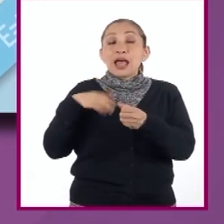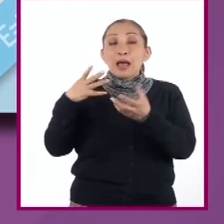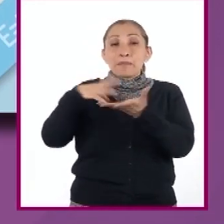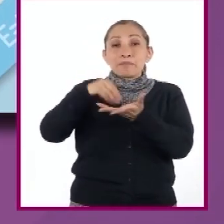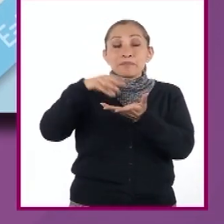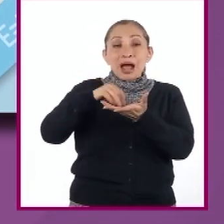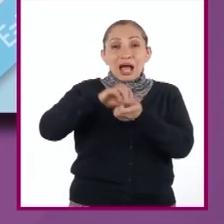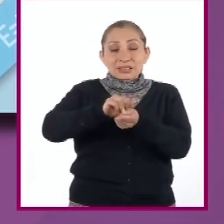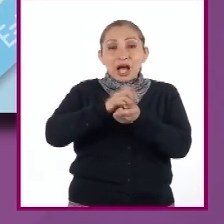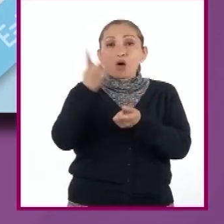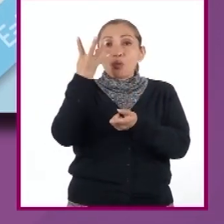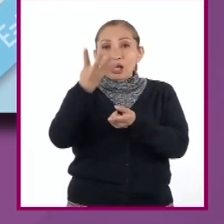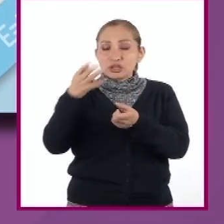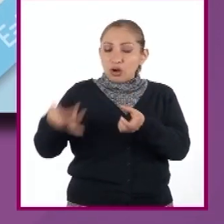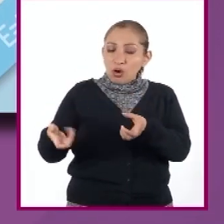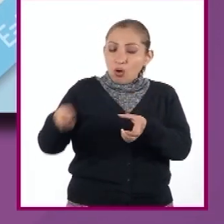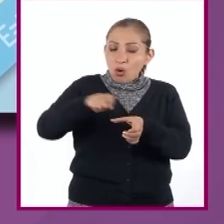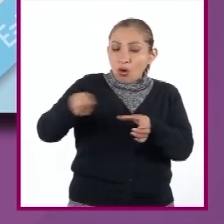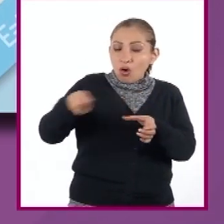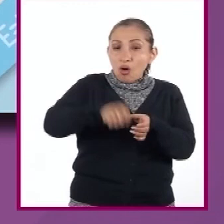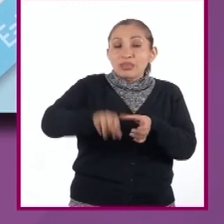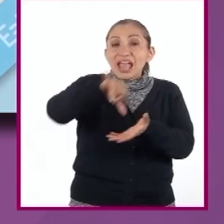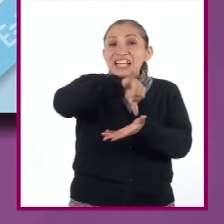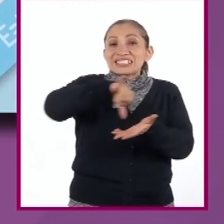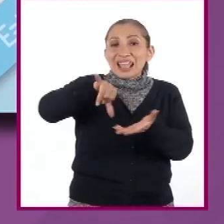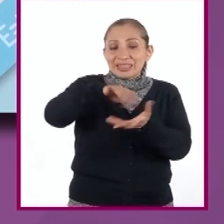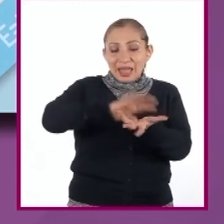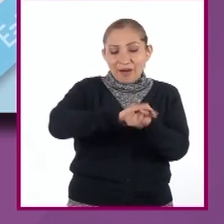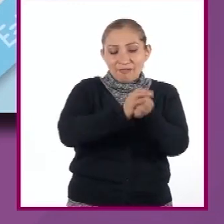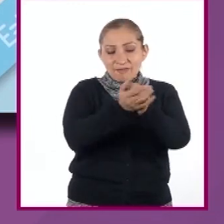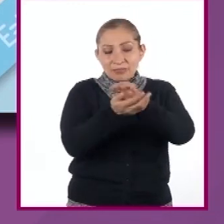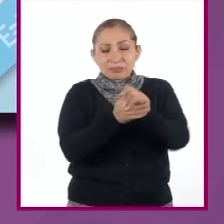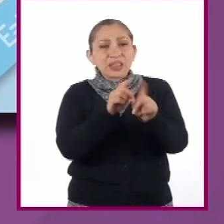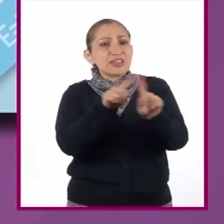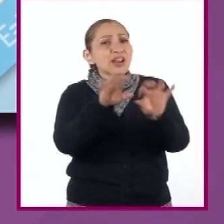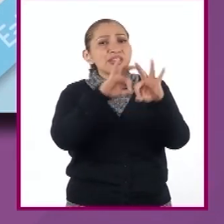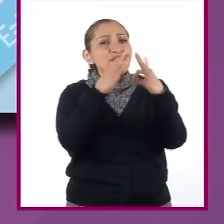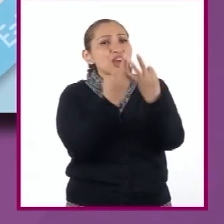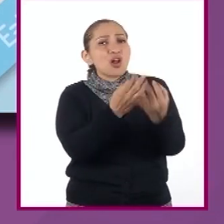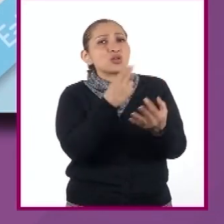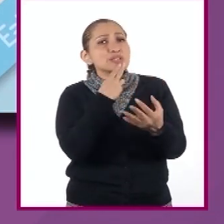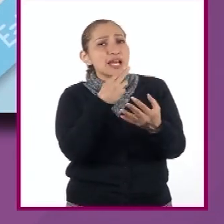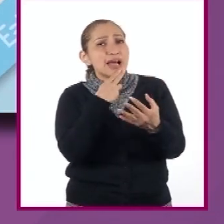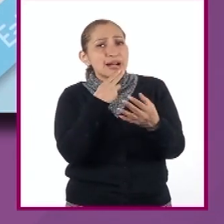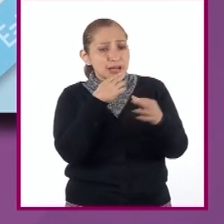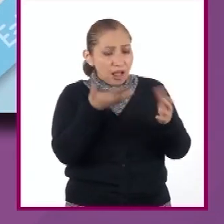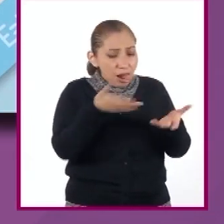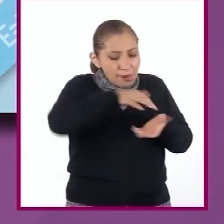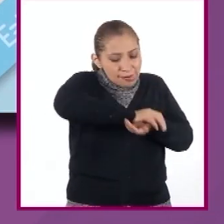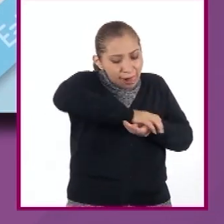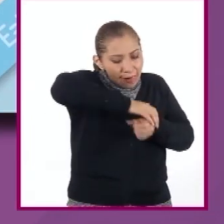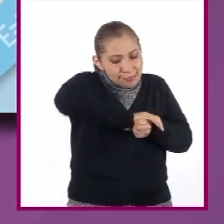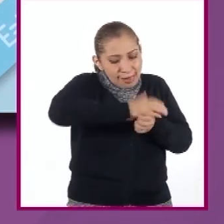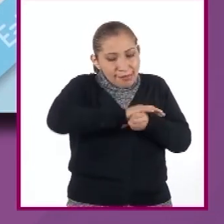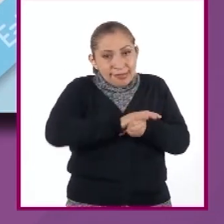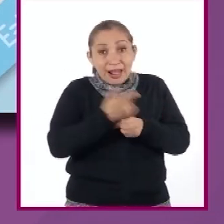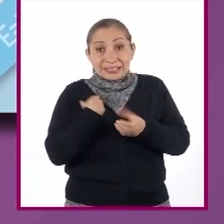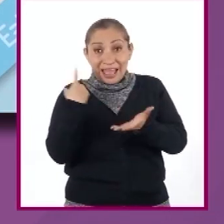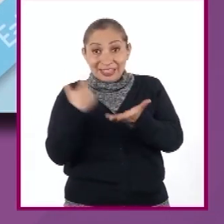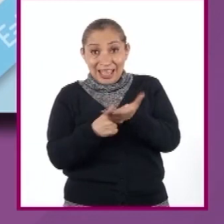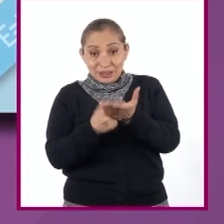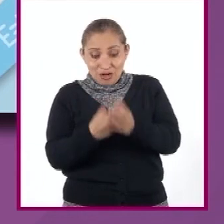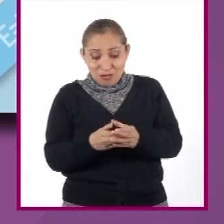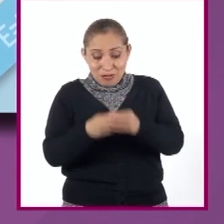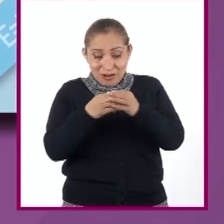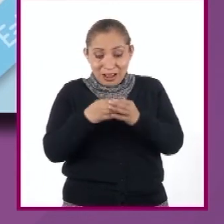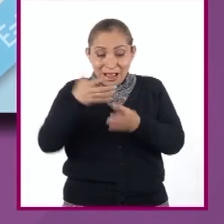4 cucharadas de aceite comestible. Podrás hacer diferentes figuras y utilizar moldes. Si se coloca dentro de un